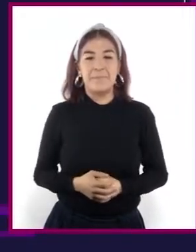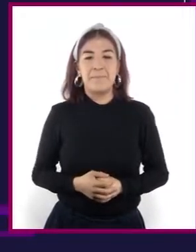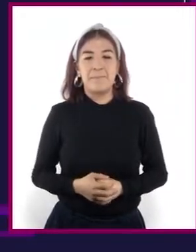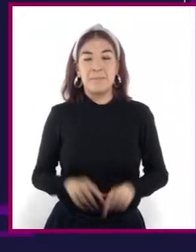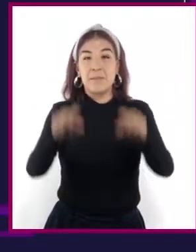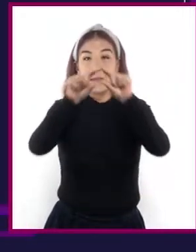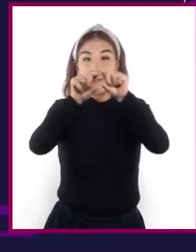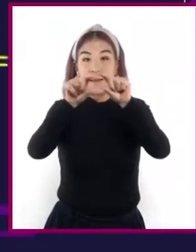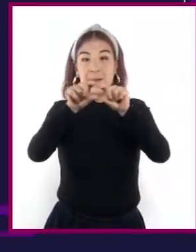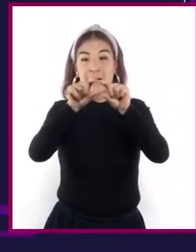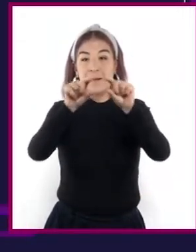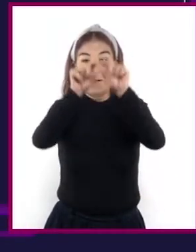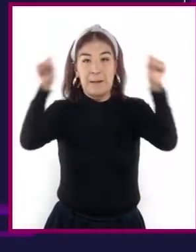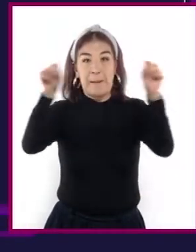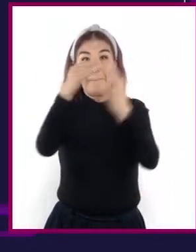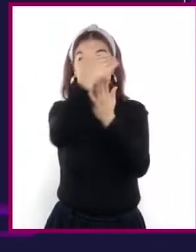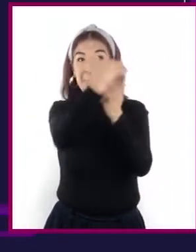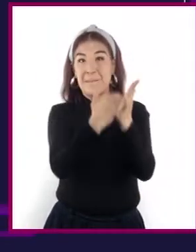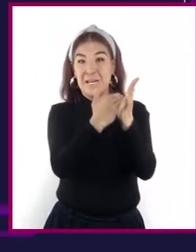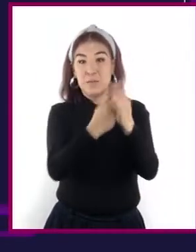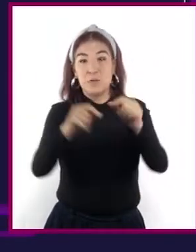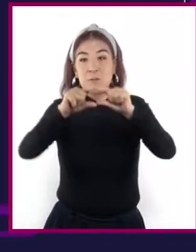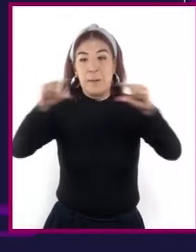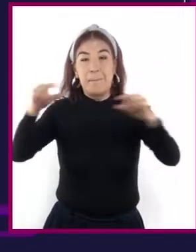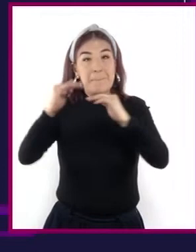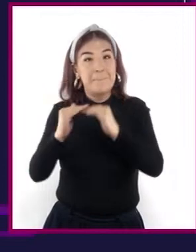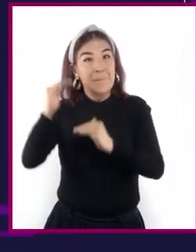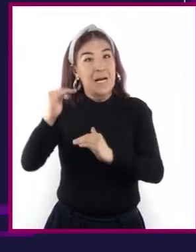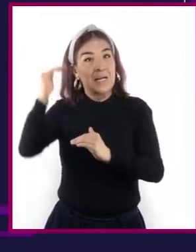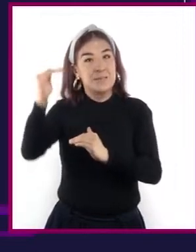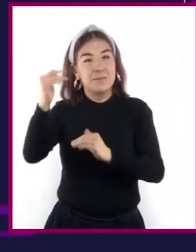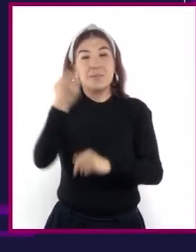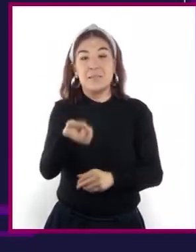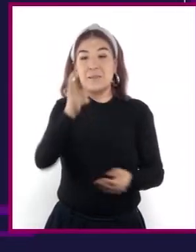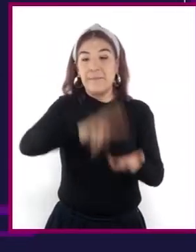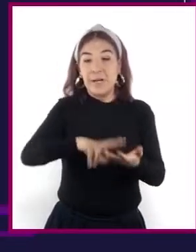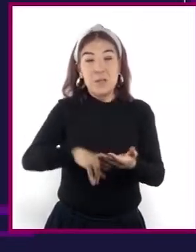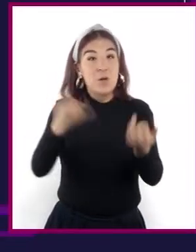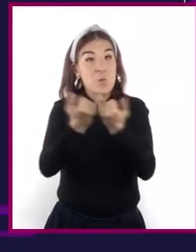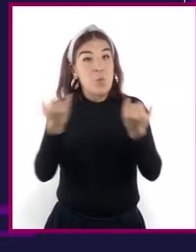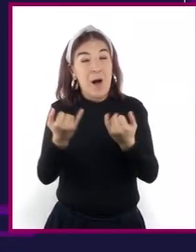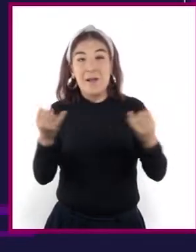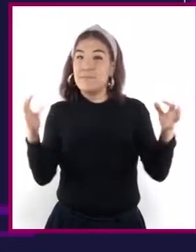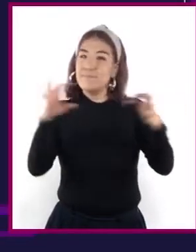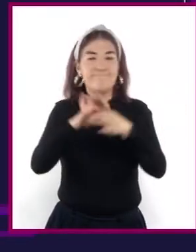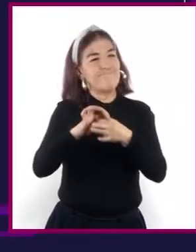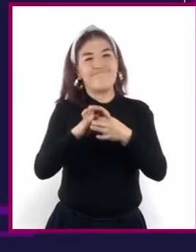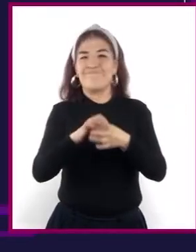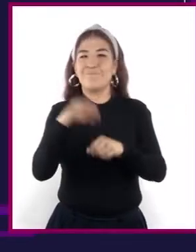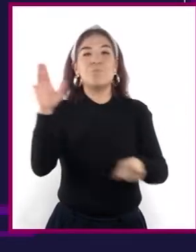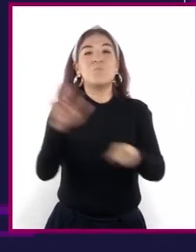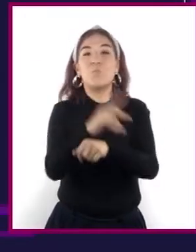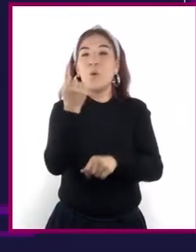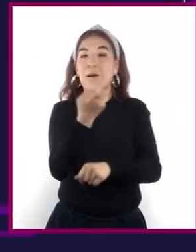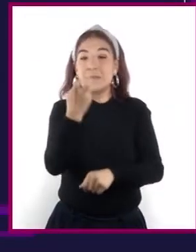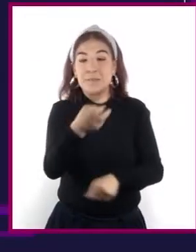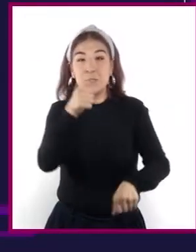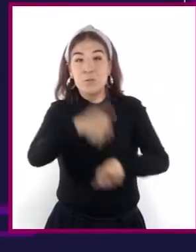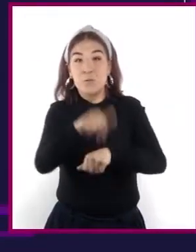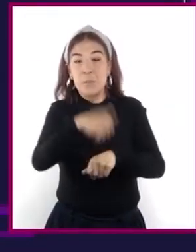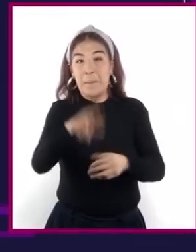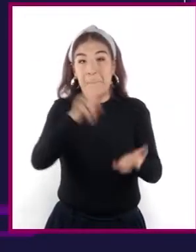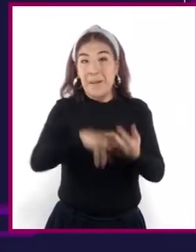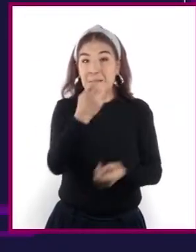de las magnitudes la otra disminuya, no son magnitudes inversamente proporcionales, ya que los productos entre los